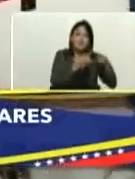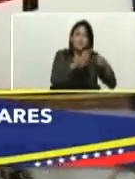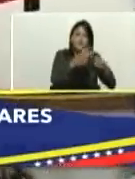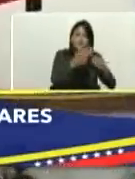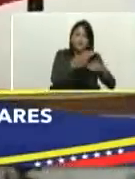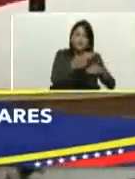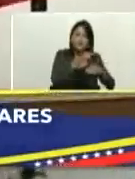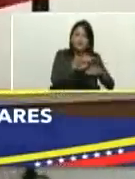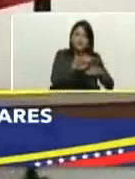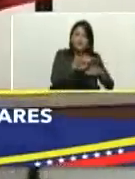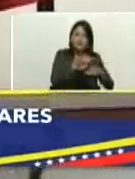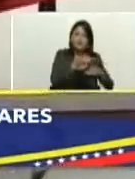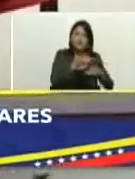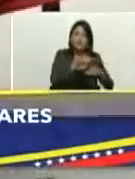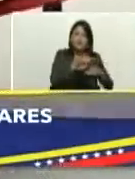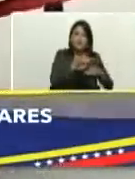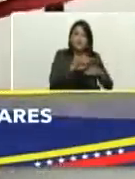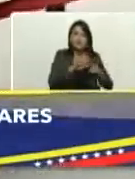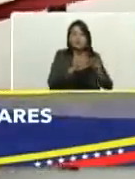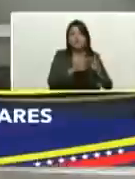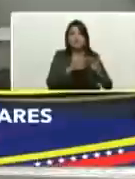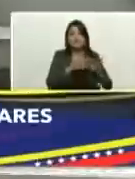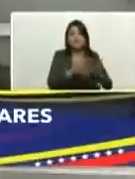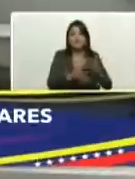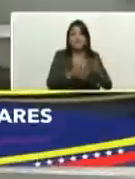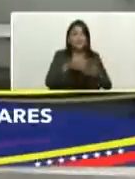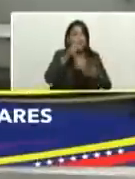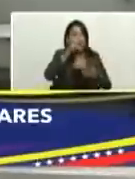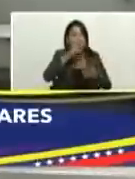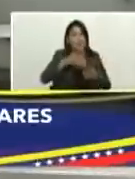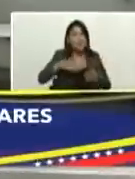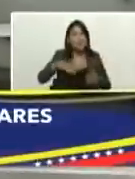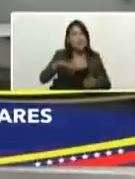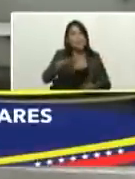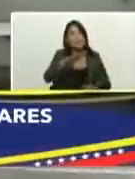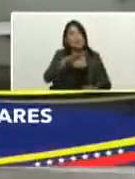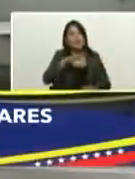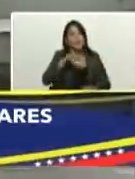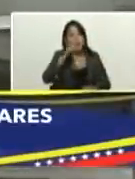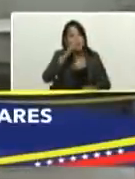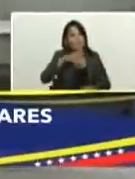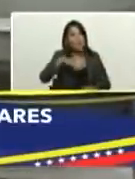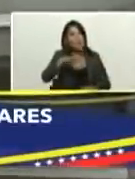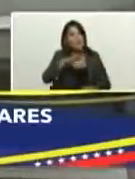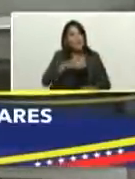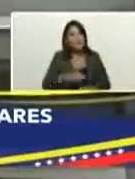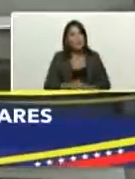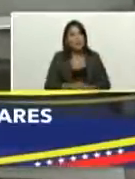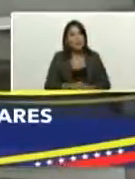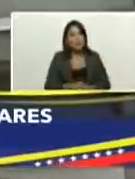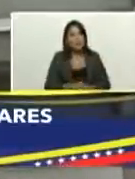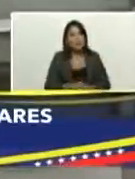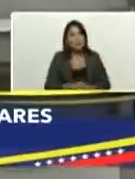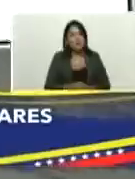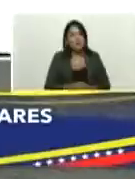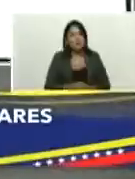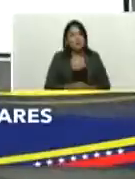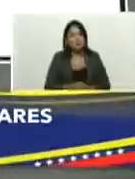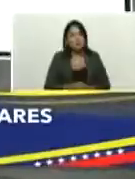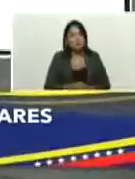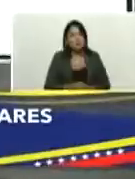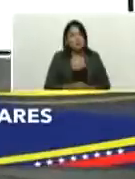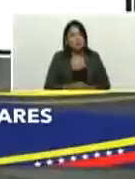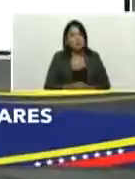y el líder, nos unificó al pueblo que estaba desconcertado, que andaba a la deriva, que estaba siendo atropellado por